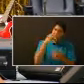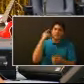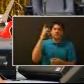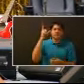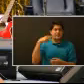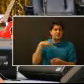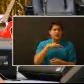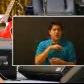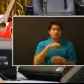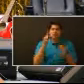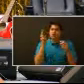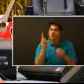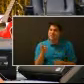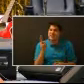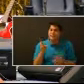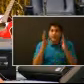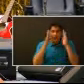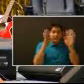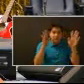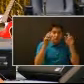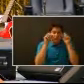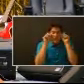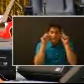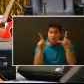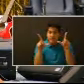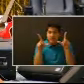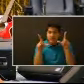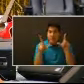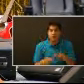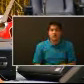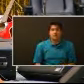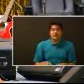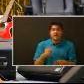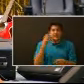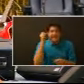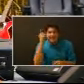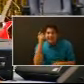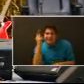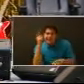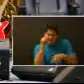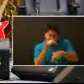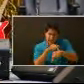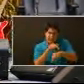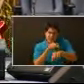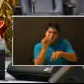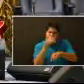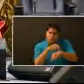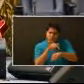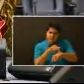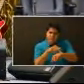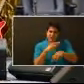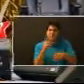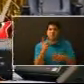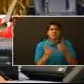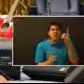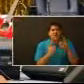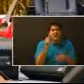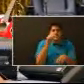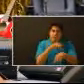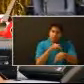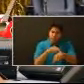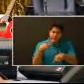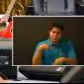que estemos alertas, que sepamos discernir los tiempos, que sepamos cuál es el tiempo que nos toca